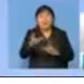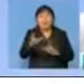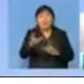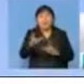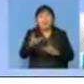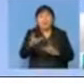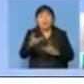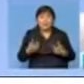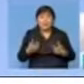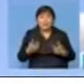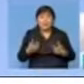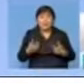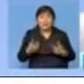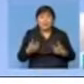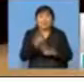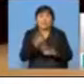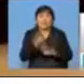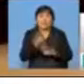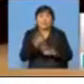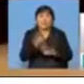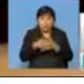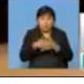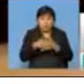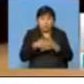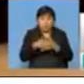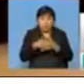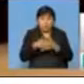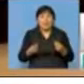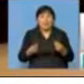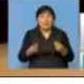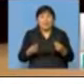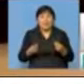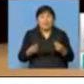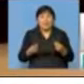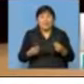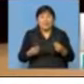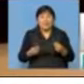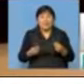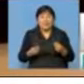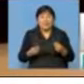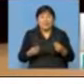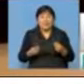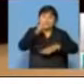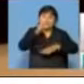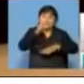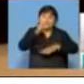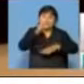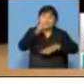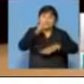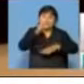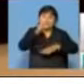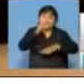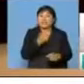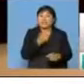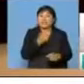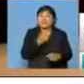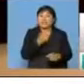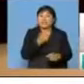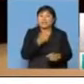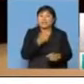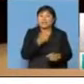remarcar es que estamos realizando acciones preventivas para poder aunar todos los esfuerzos posibles para el control. Bien, ¿se va a hacer reuniones también con